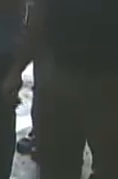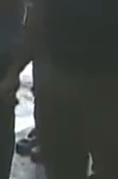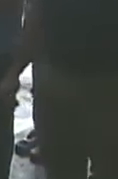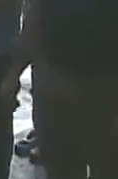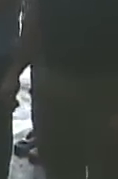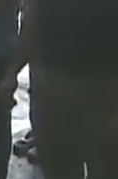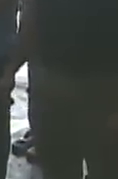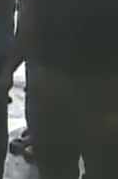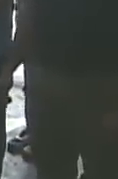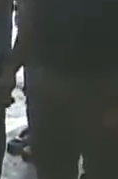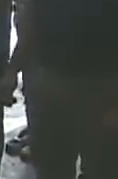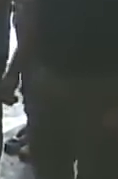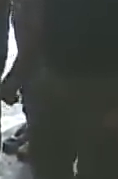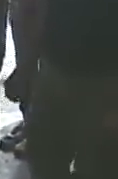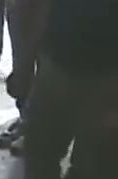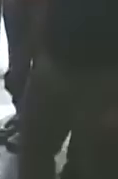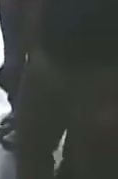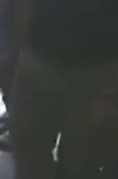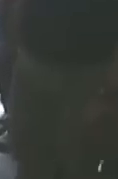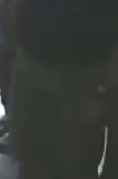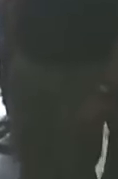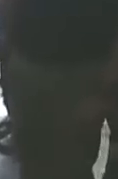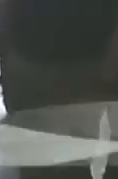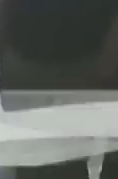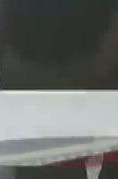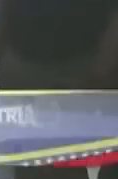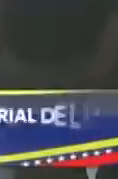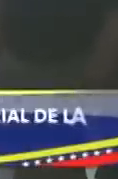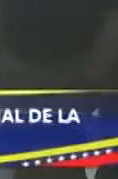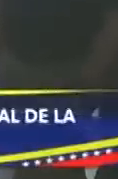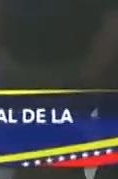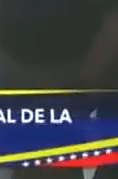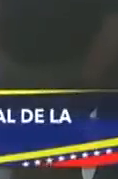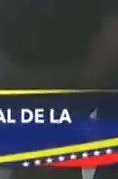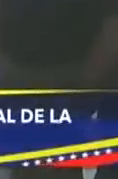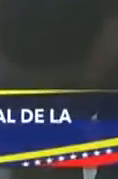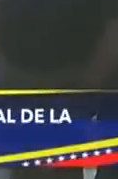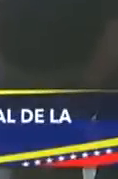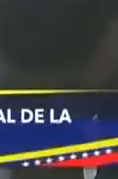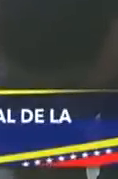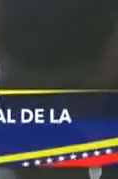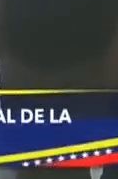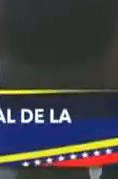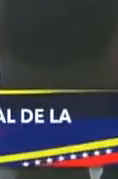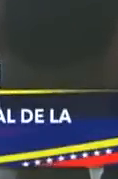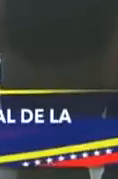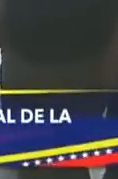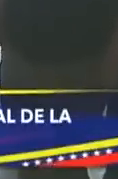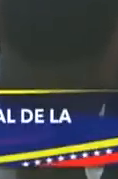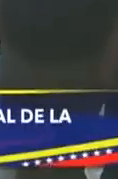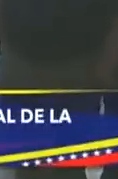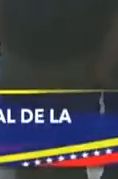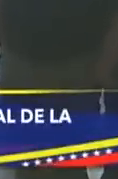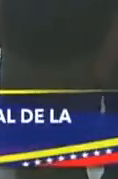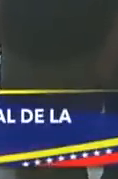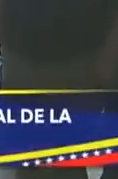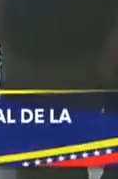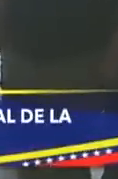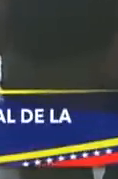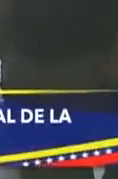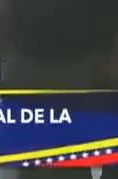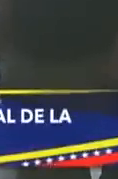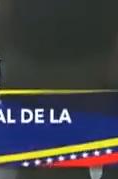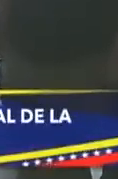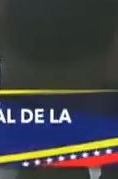trabajadoras, empresa abandonada en diciembre de 2018, por orden del imperialismo norteamericano, se